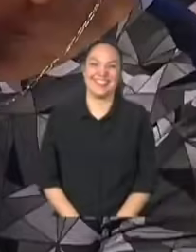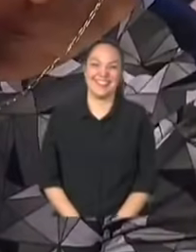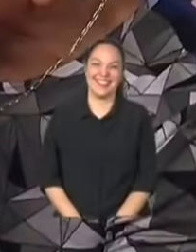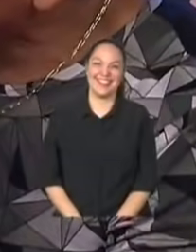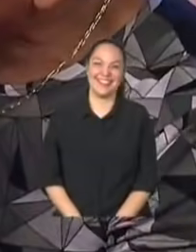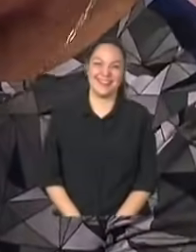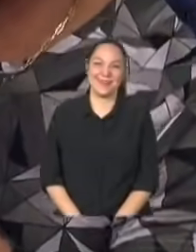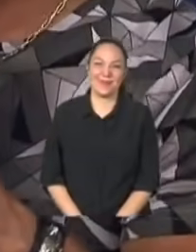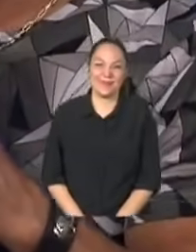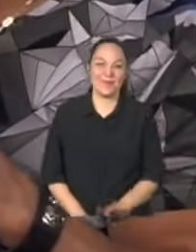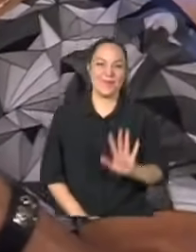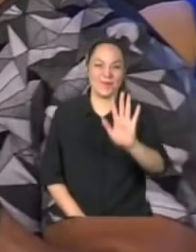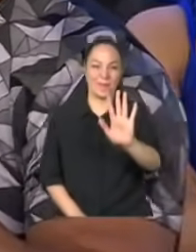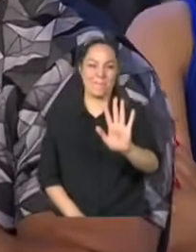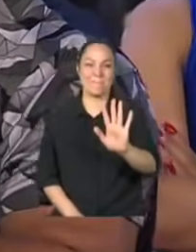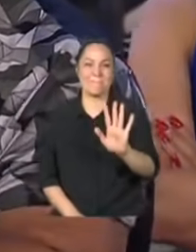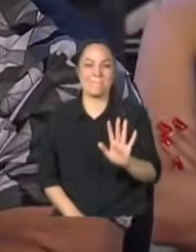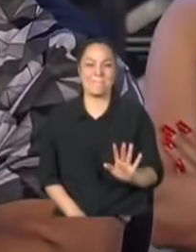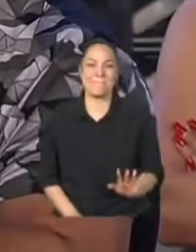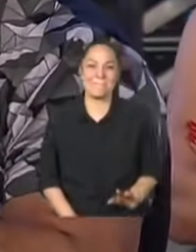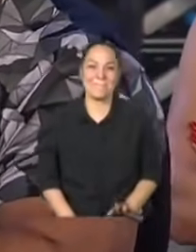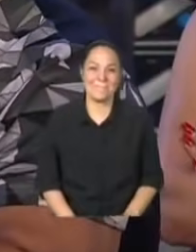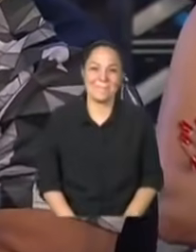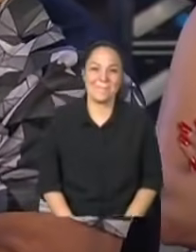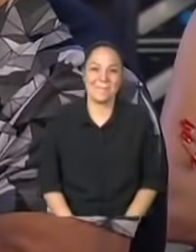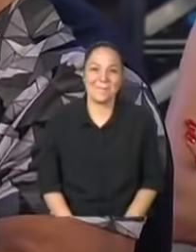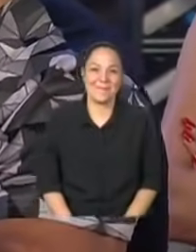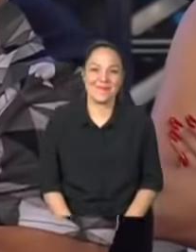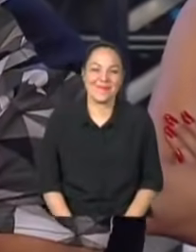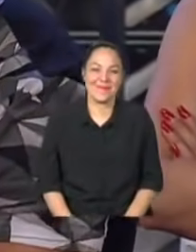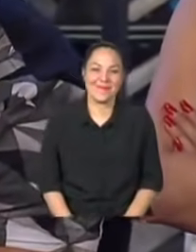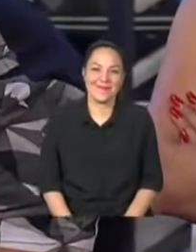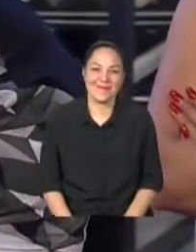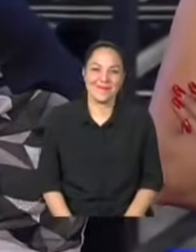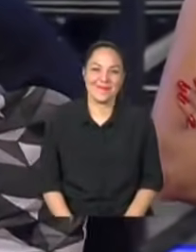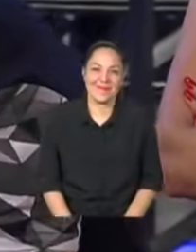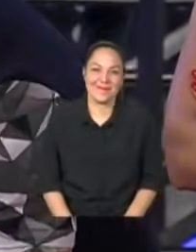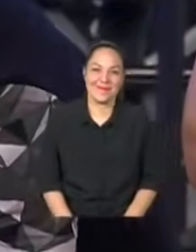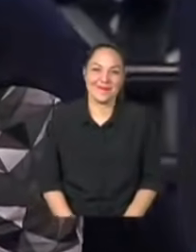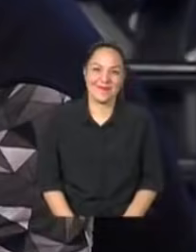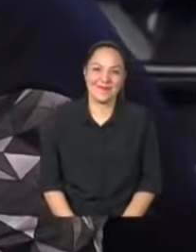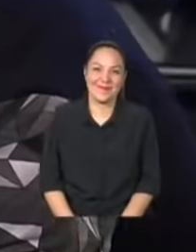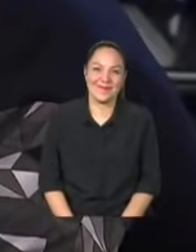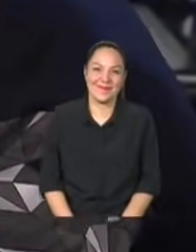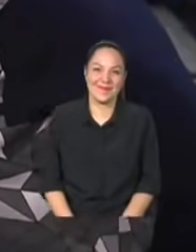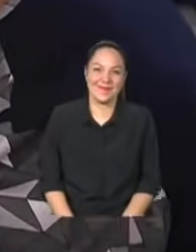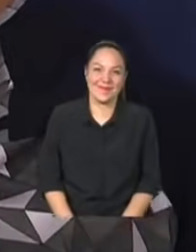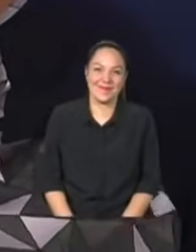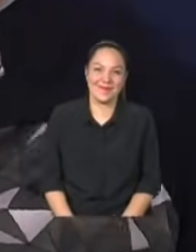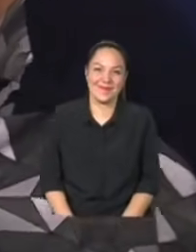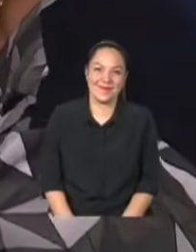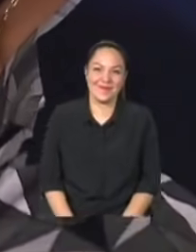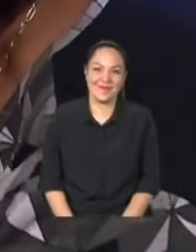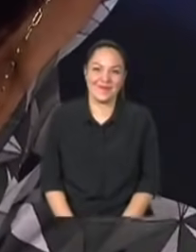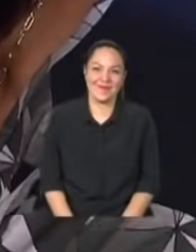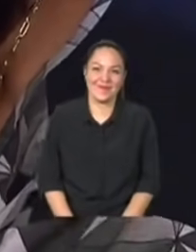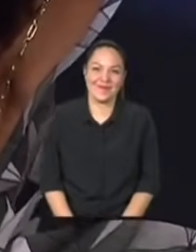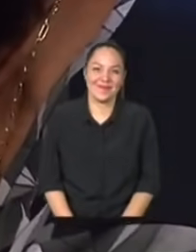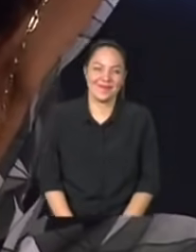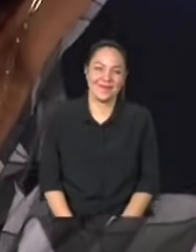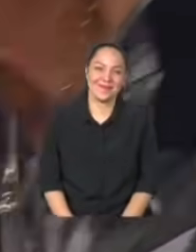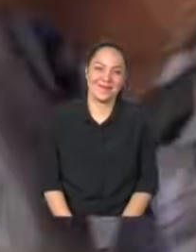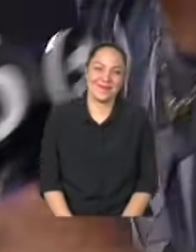un cachete y yo agarro el otro. Es como un pastel. Es un mundo. A ver. Beso.